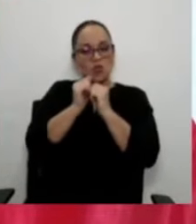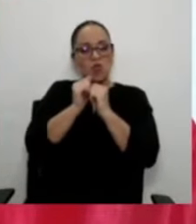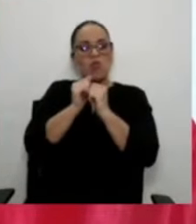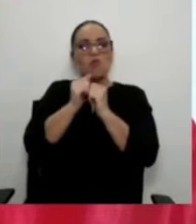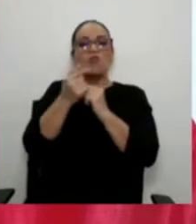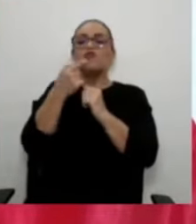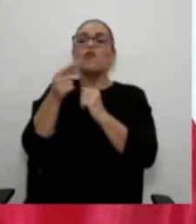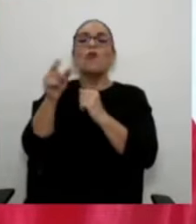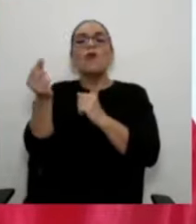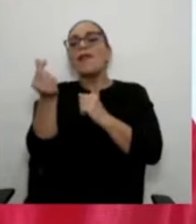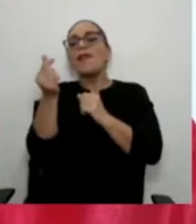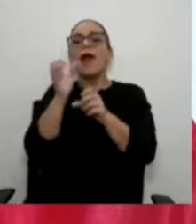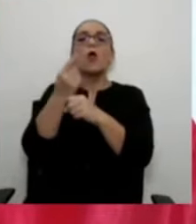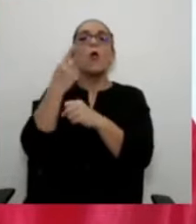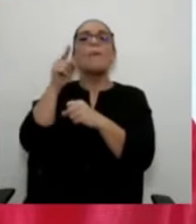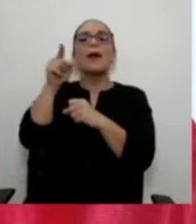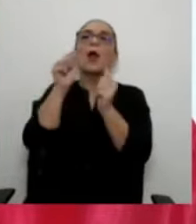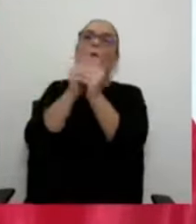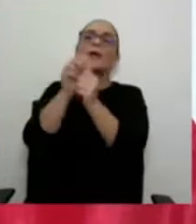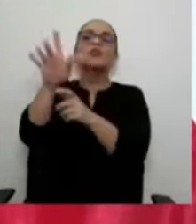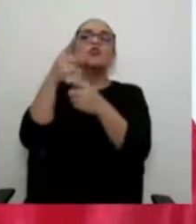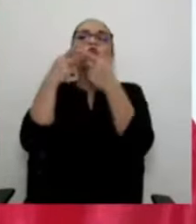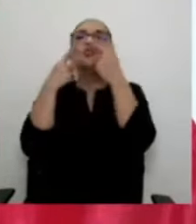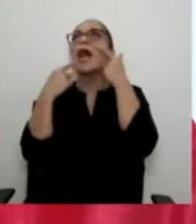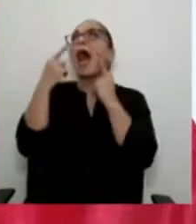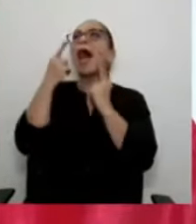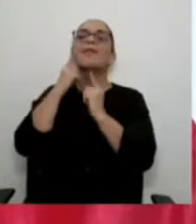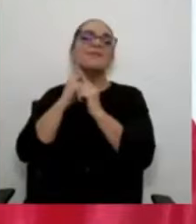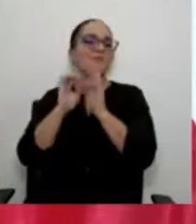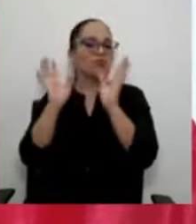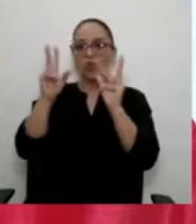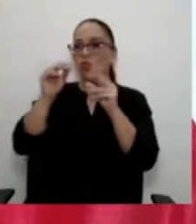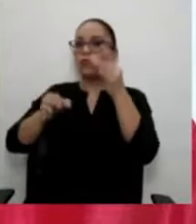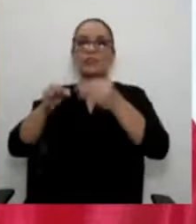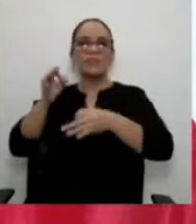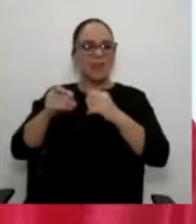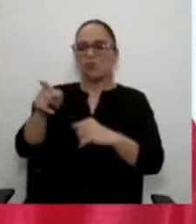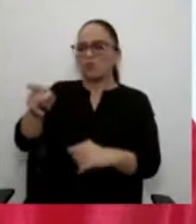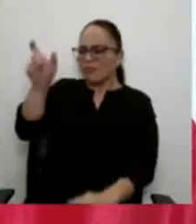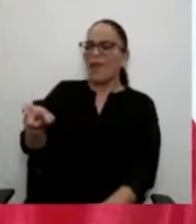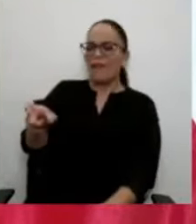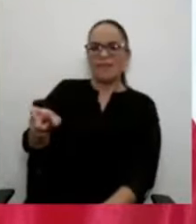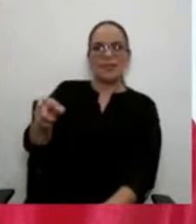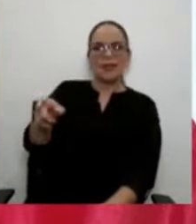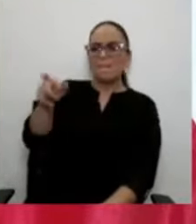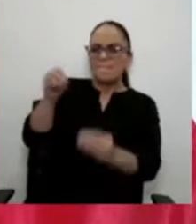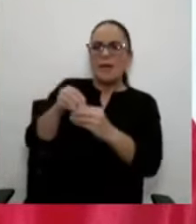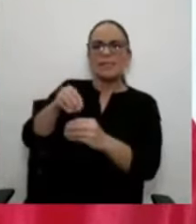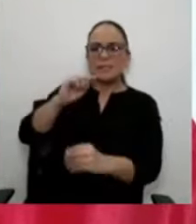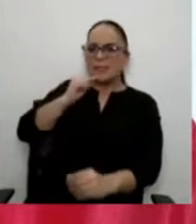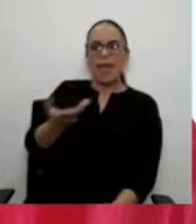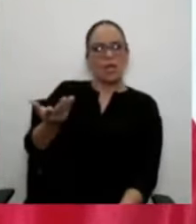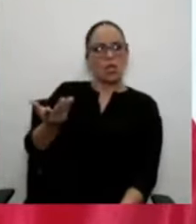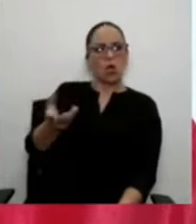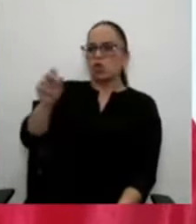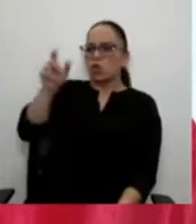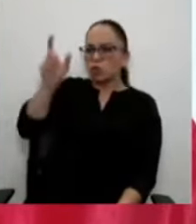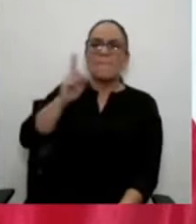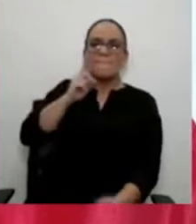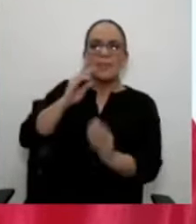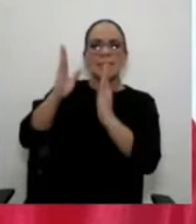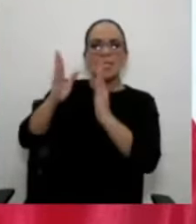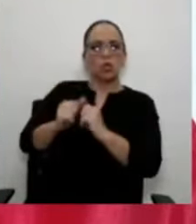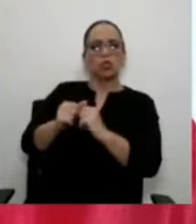llantos injustificados. Sea más serio, no sea mentiroso, tenga